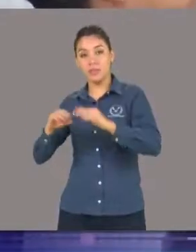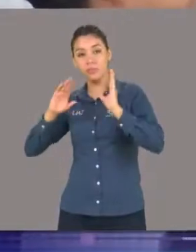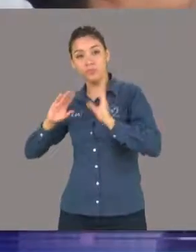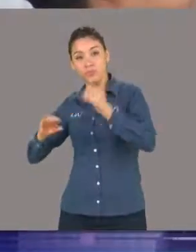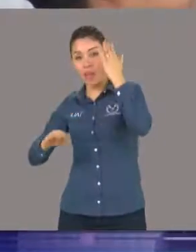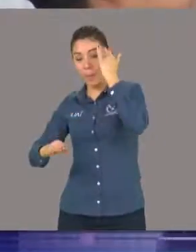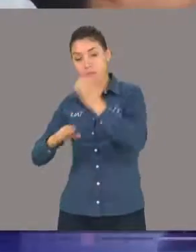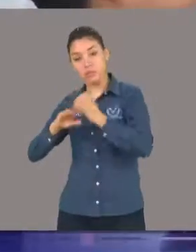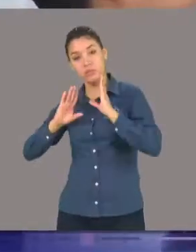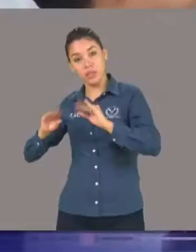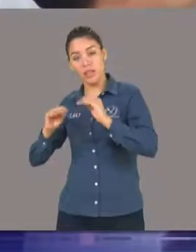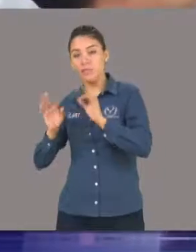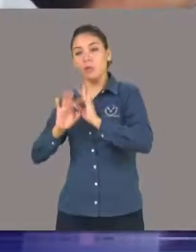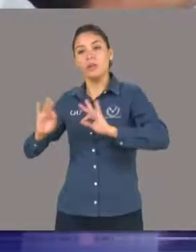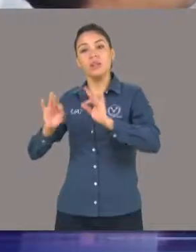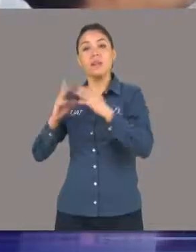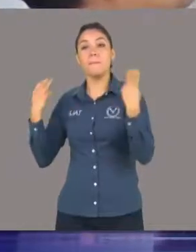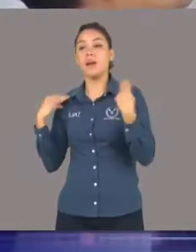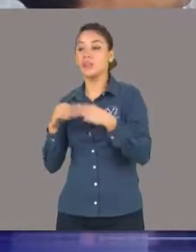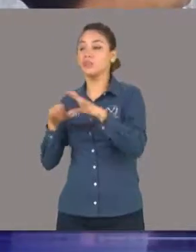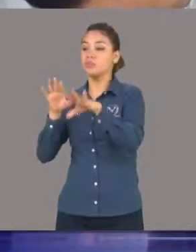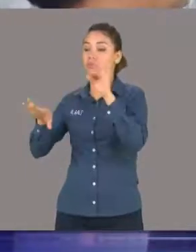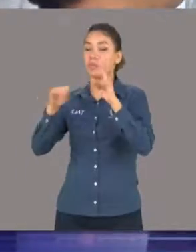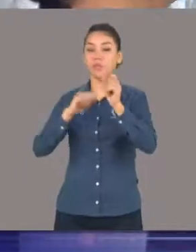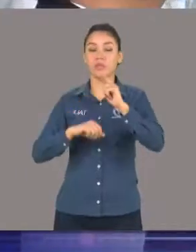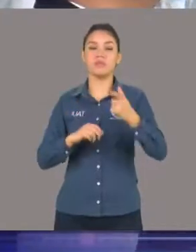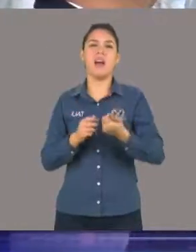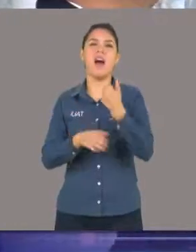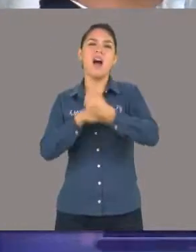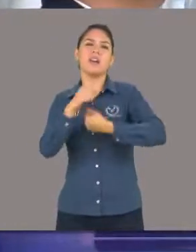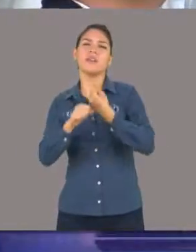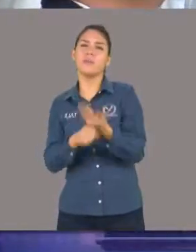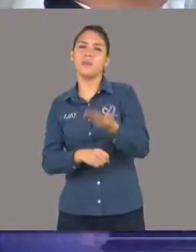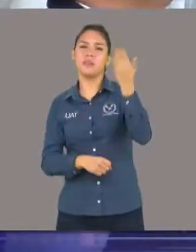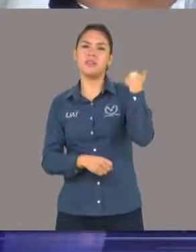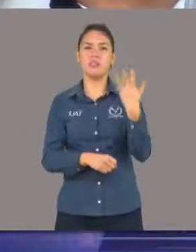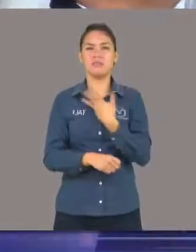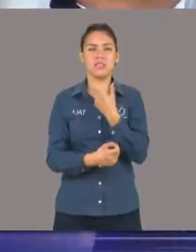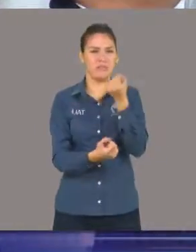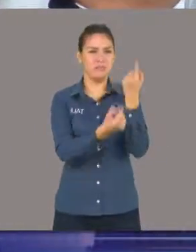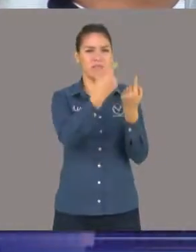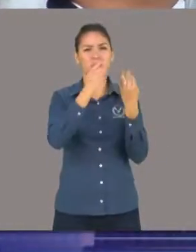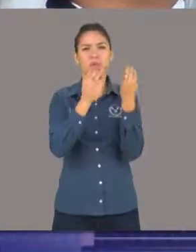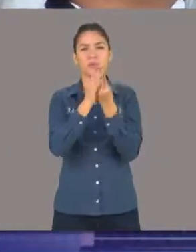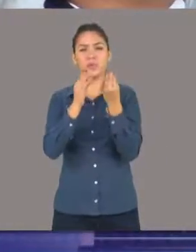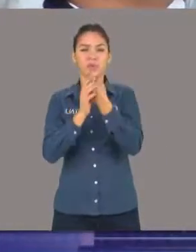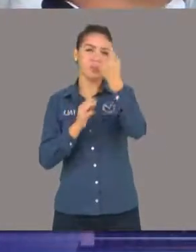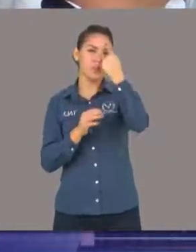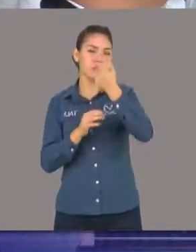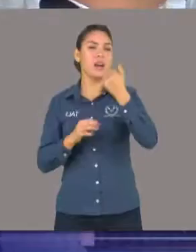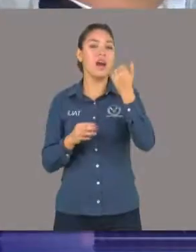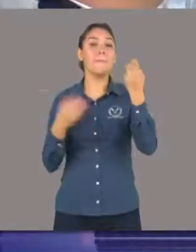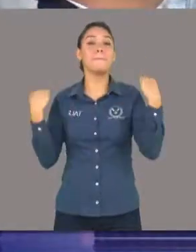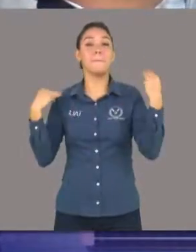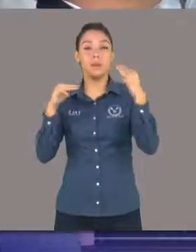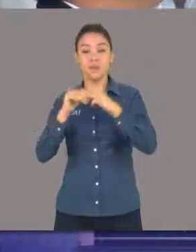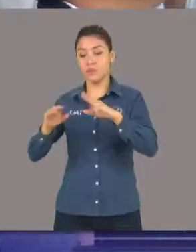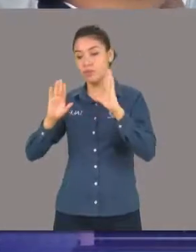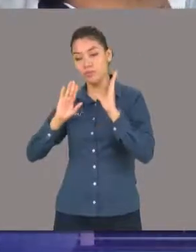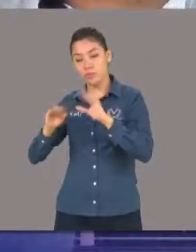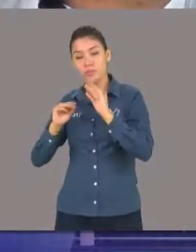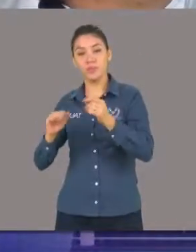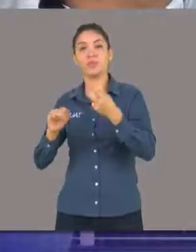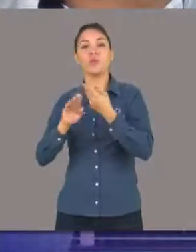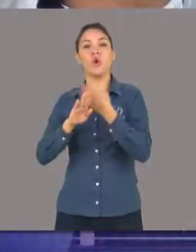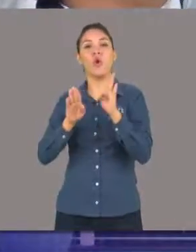continua de nuestra plantilla docente. El año pasado tuvimos algunos cursos donde se fortalecieron algunos